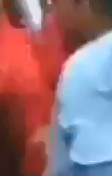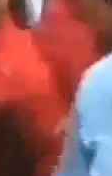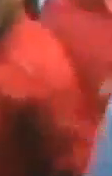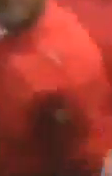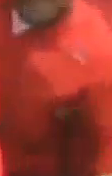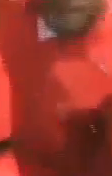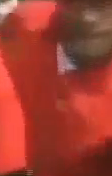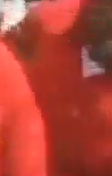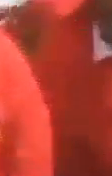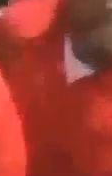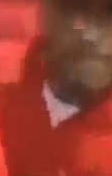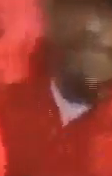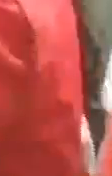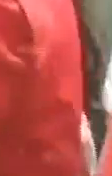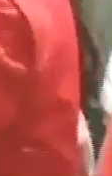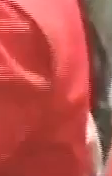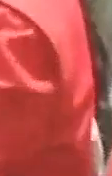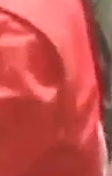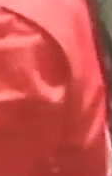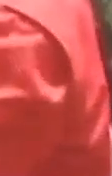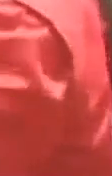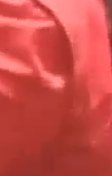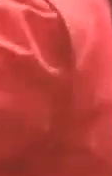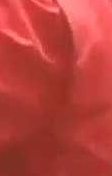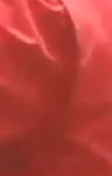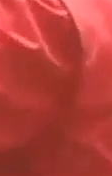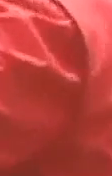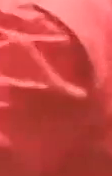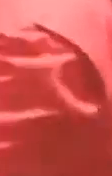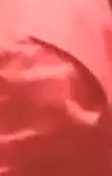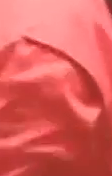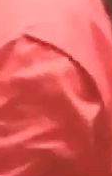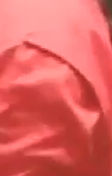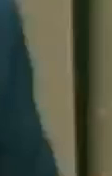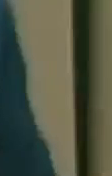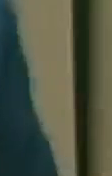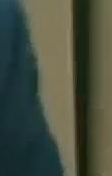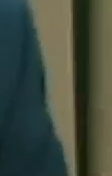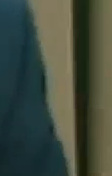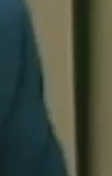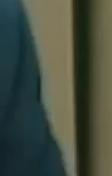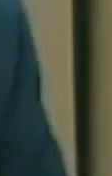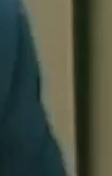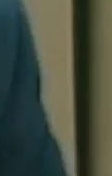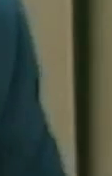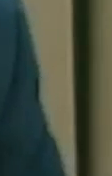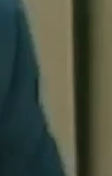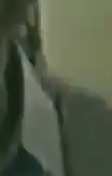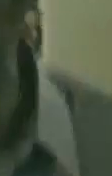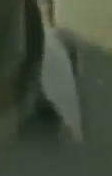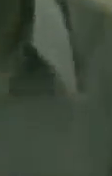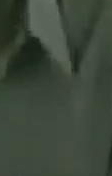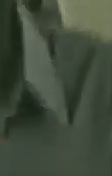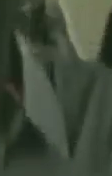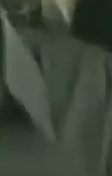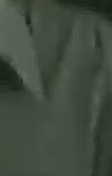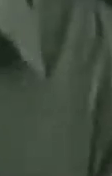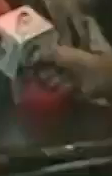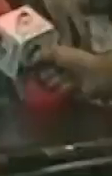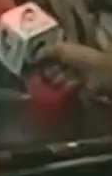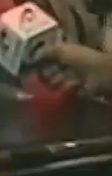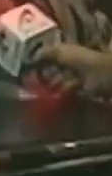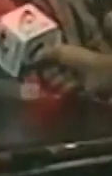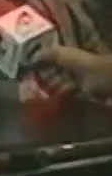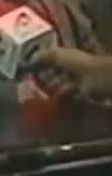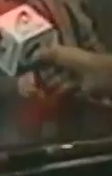líder popular. Era un hombre con gran pensamiento político, un hombre de doctrina,